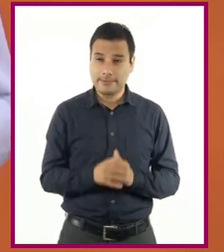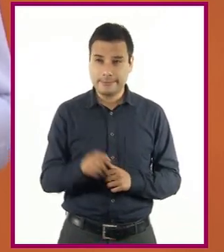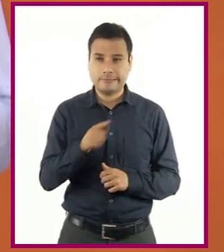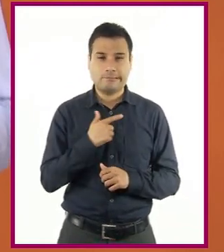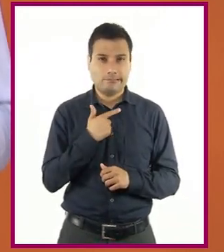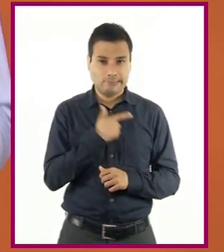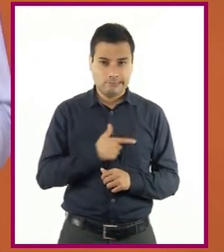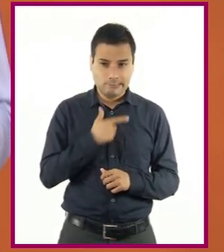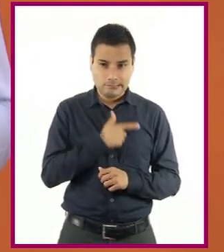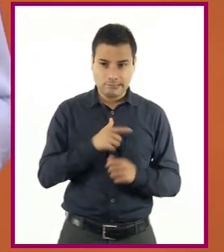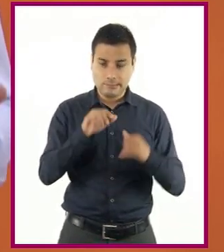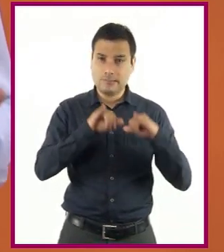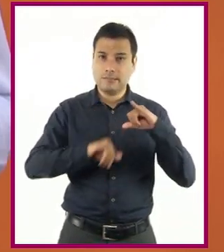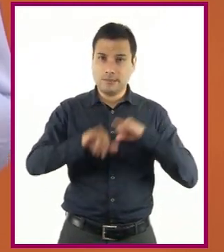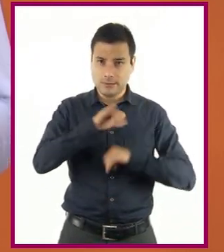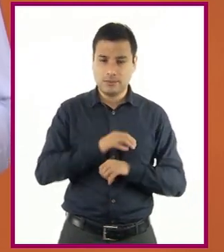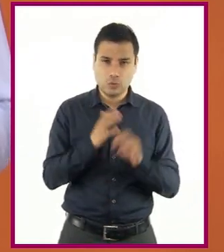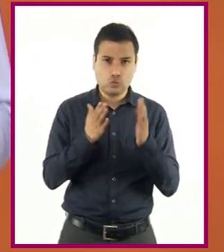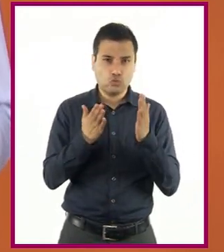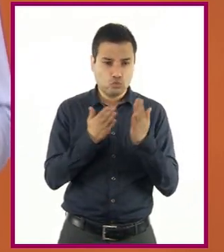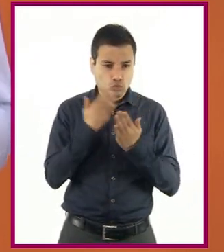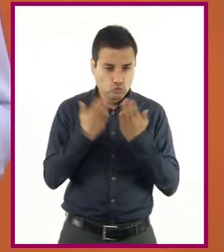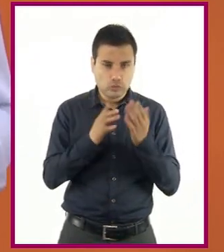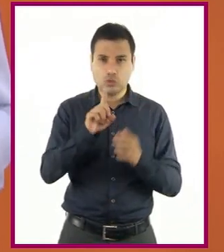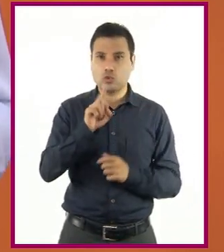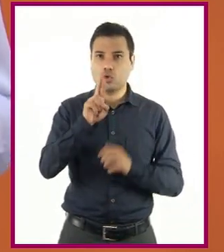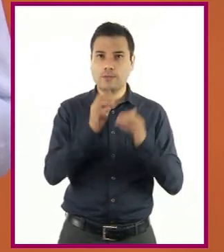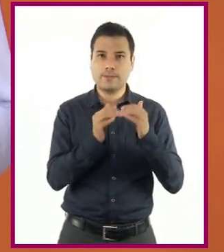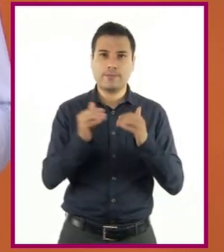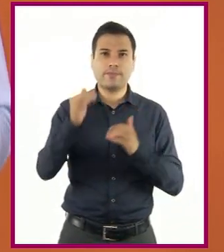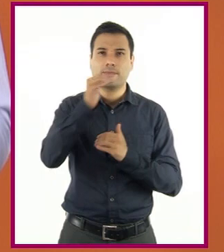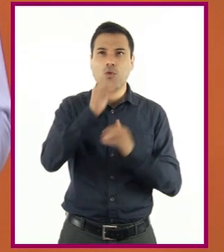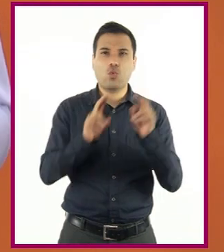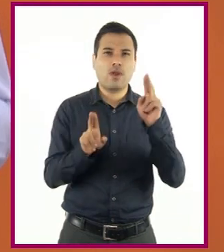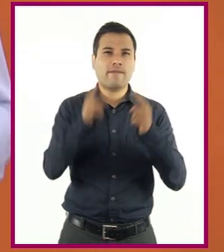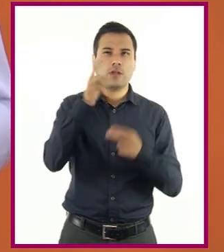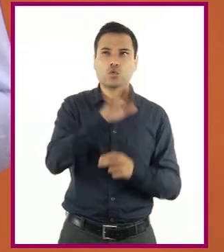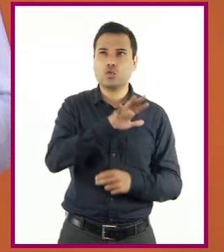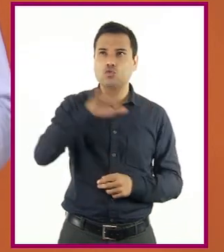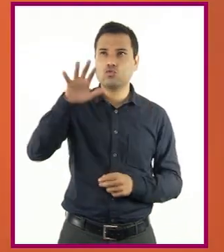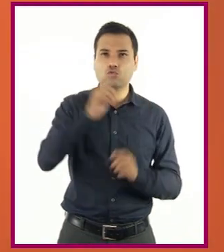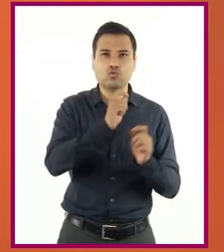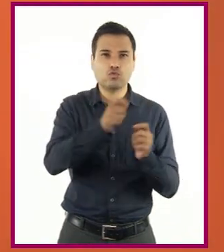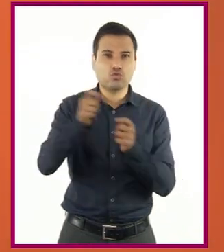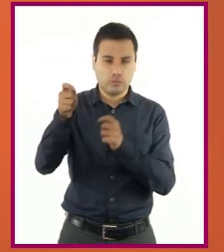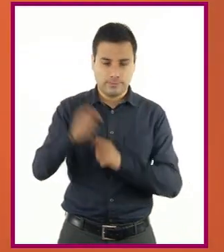las ciencias, que lo llevó a estudiar un doctorado en cosmología en la Universidad de Cambridge.